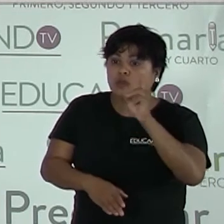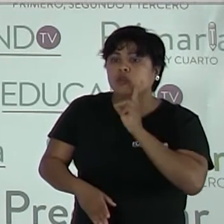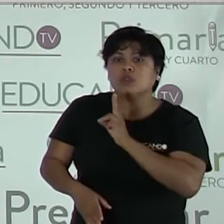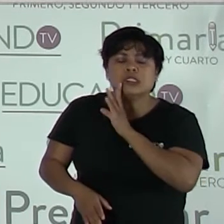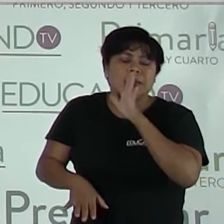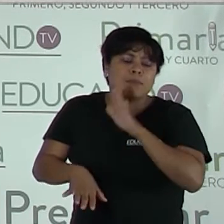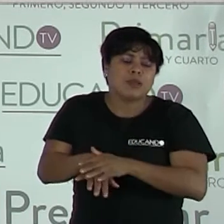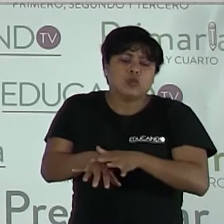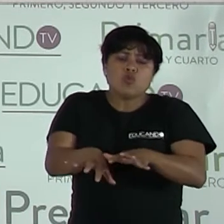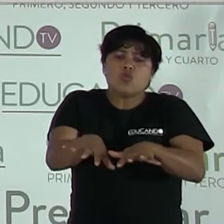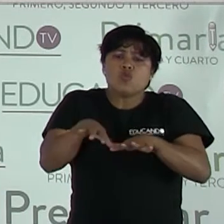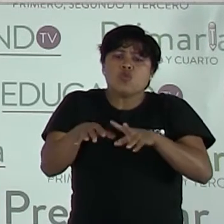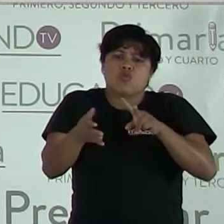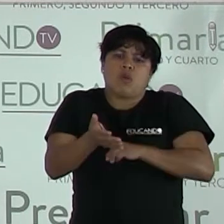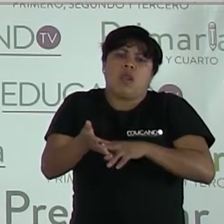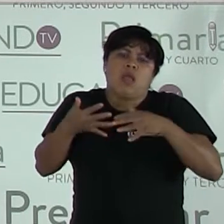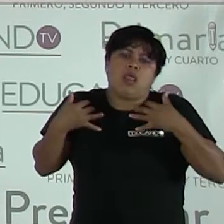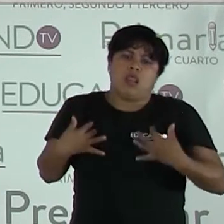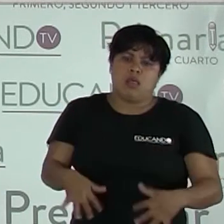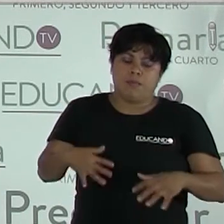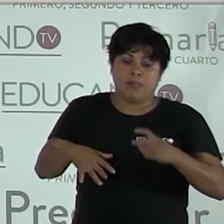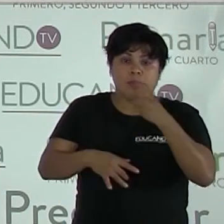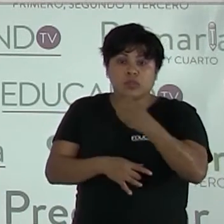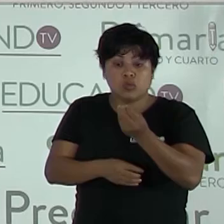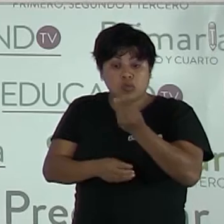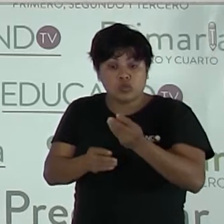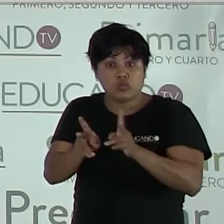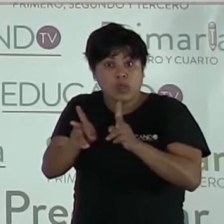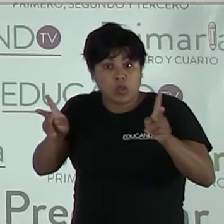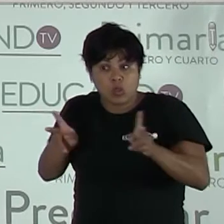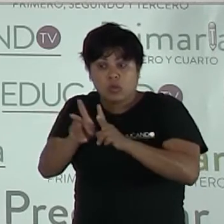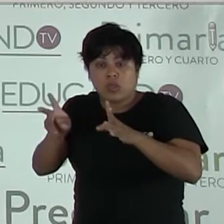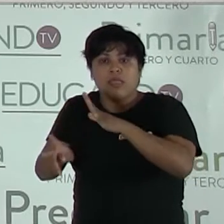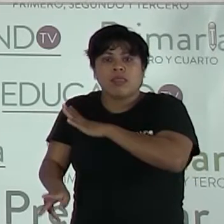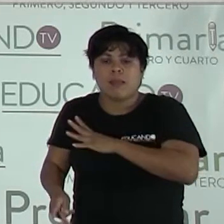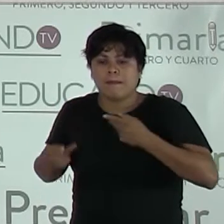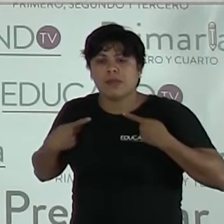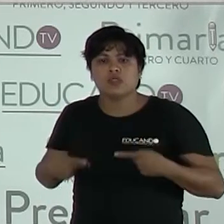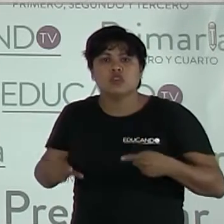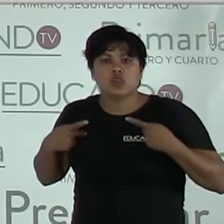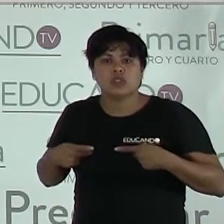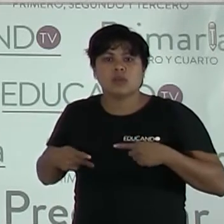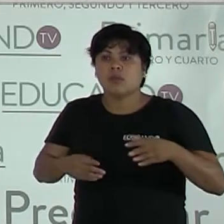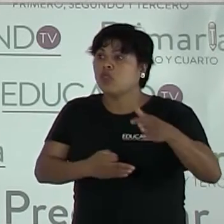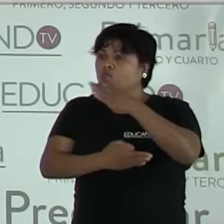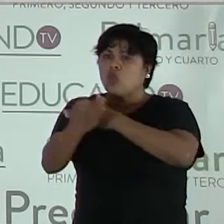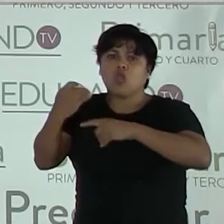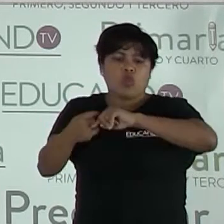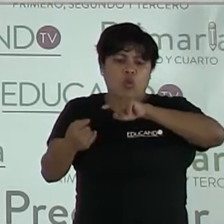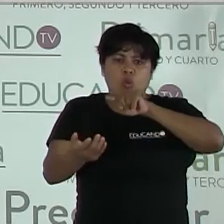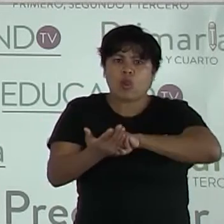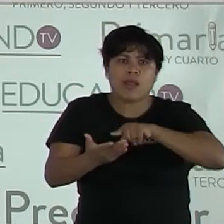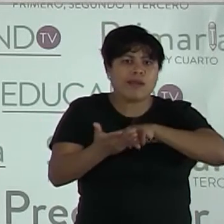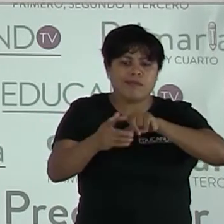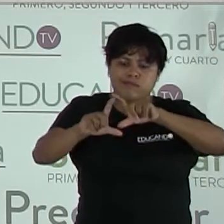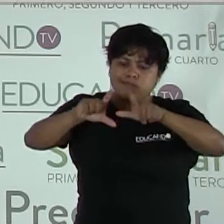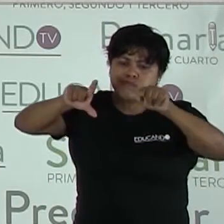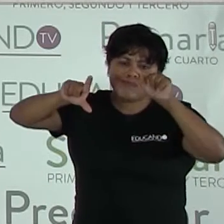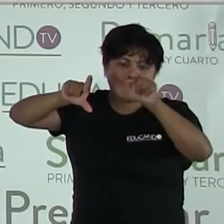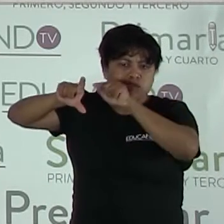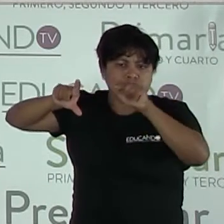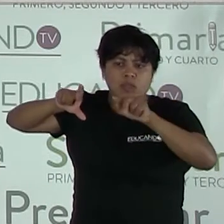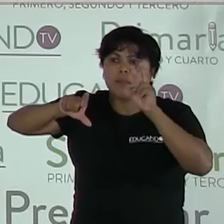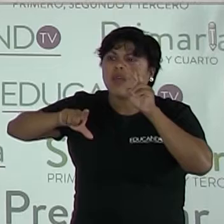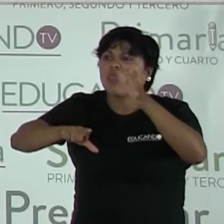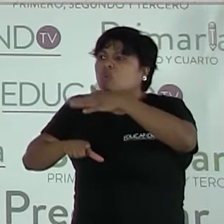noticia vale para ellos. Es por eso que muchos periódicos tienen personas que están por toda la ciudad viendo qué